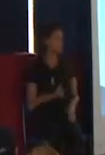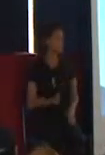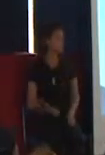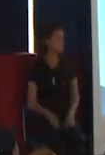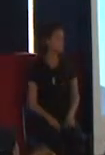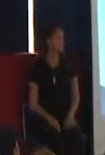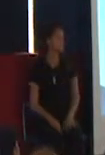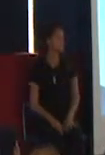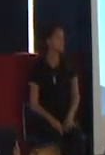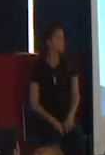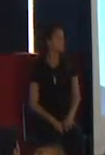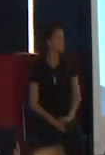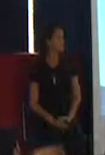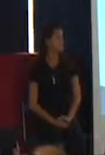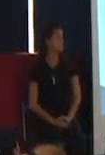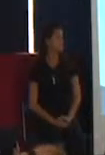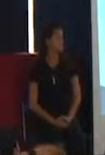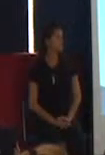Señora.